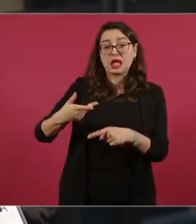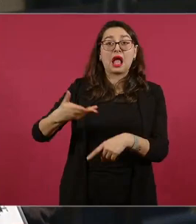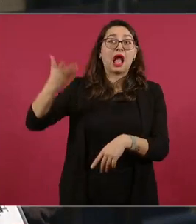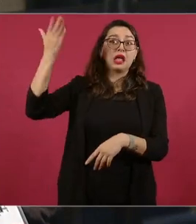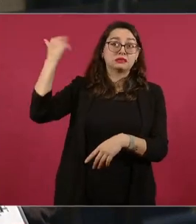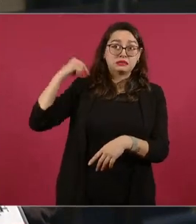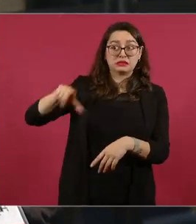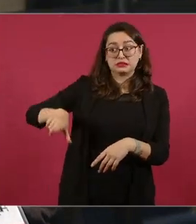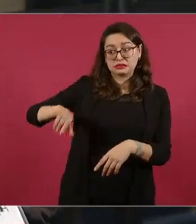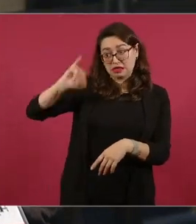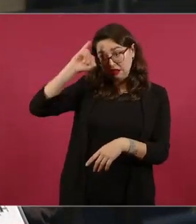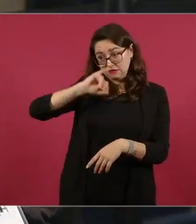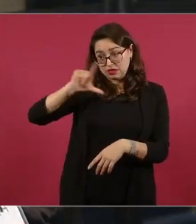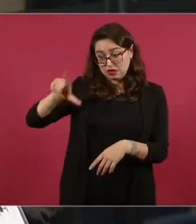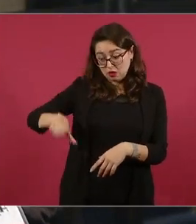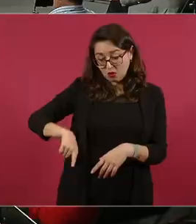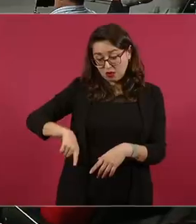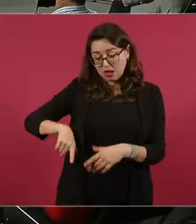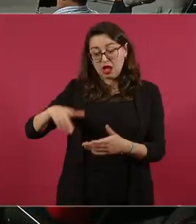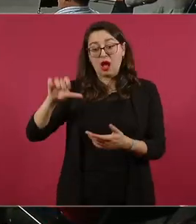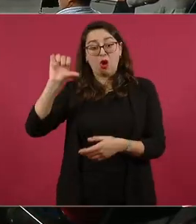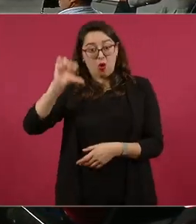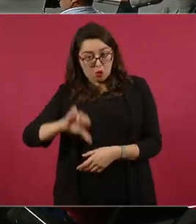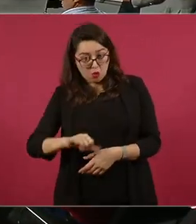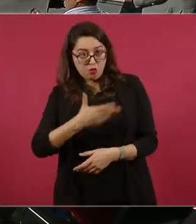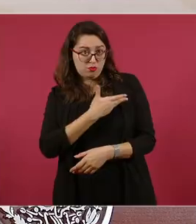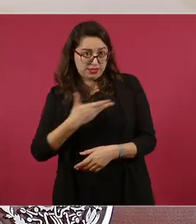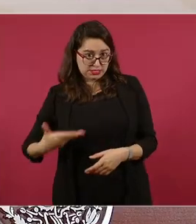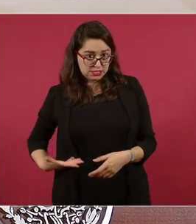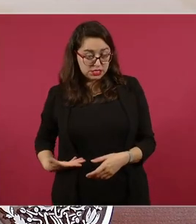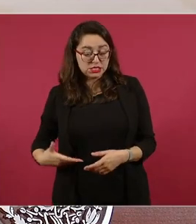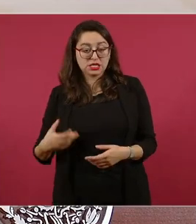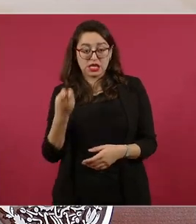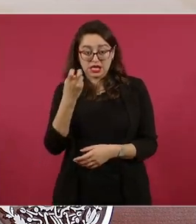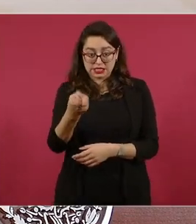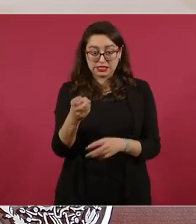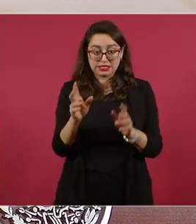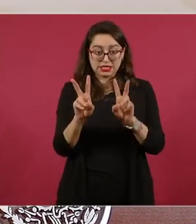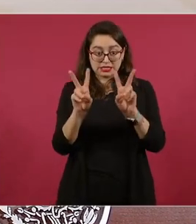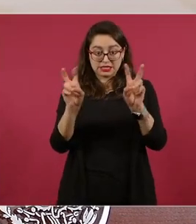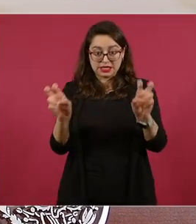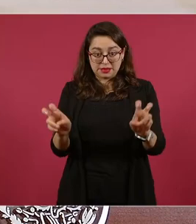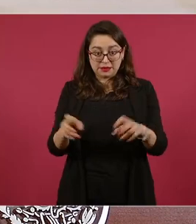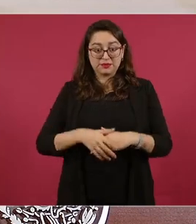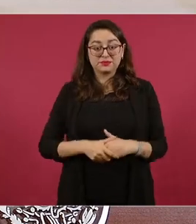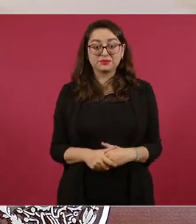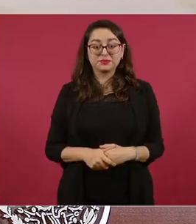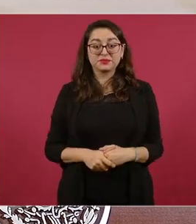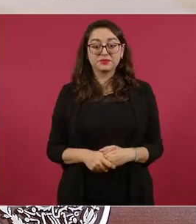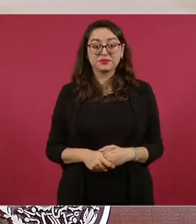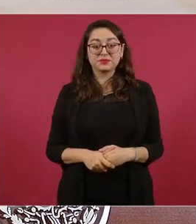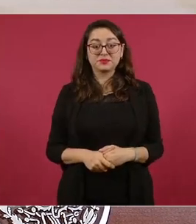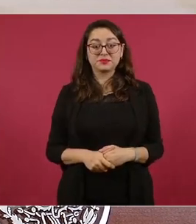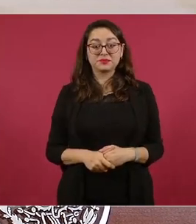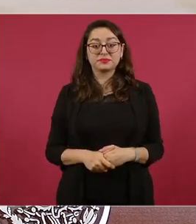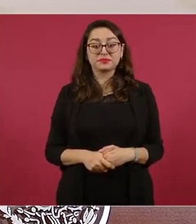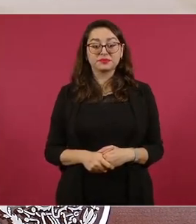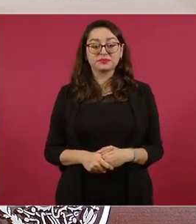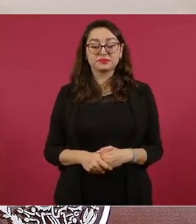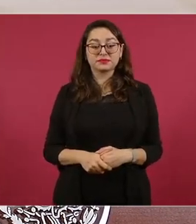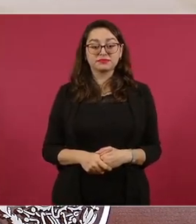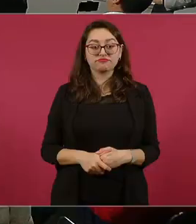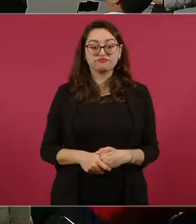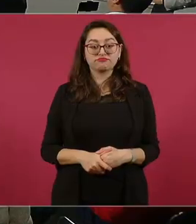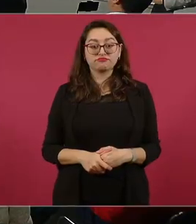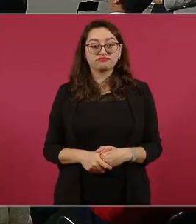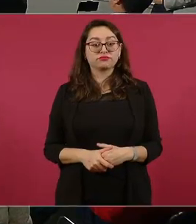estas mañaneras. Esos son los temas, señor presidente, para abordar. No, pues ya lo del